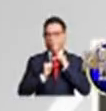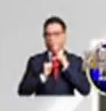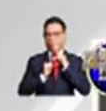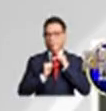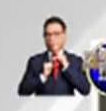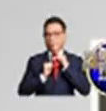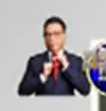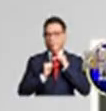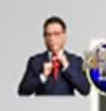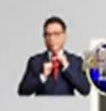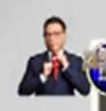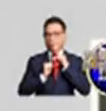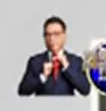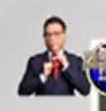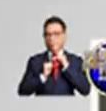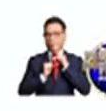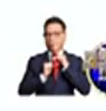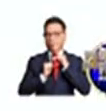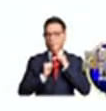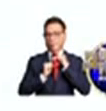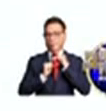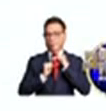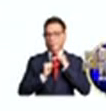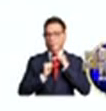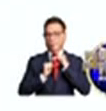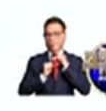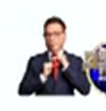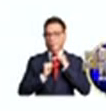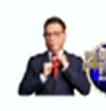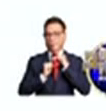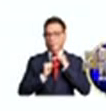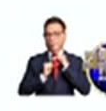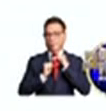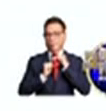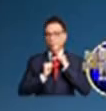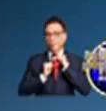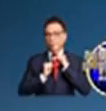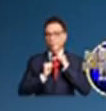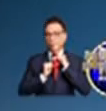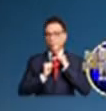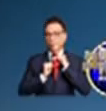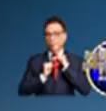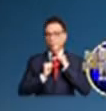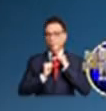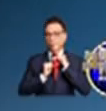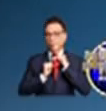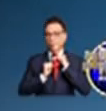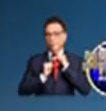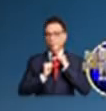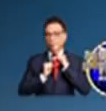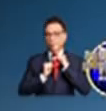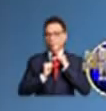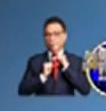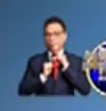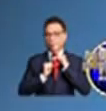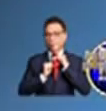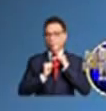semana podría estar listo el informe final de la Contraloría, que podría ser decisivo en el caso Salaverry.